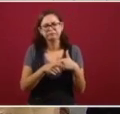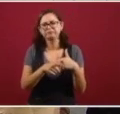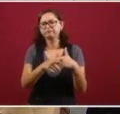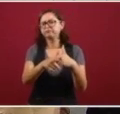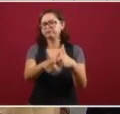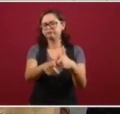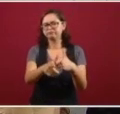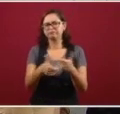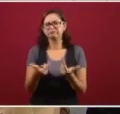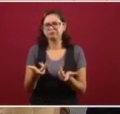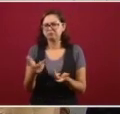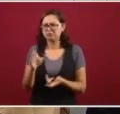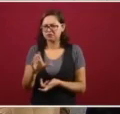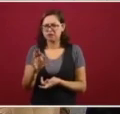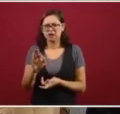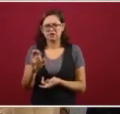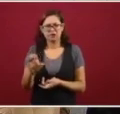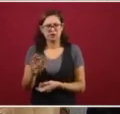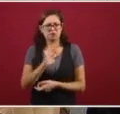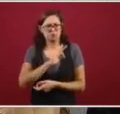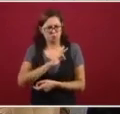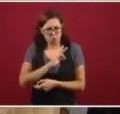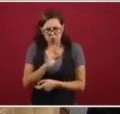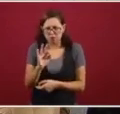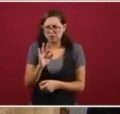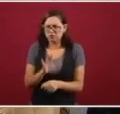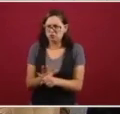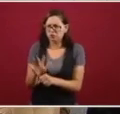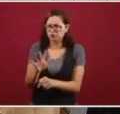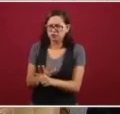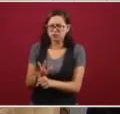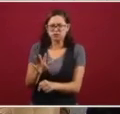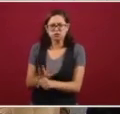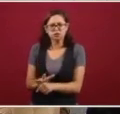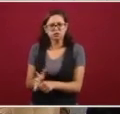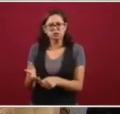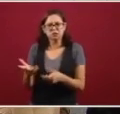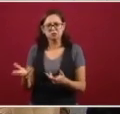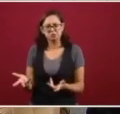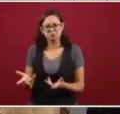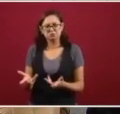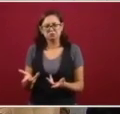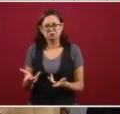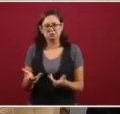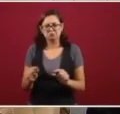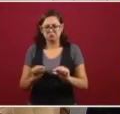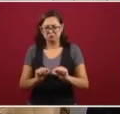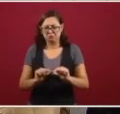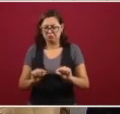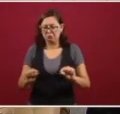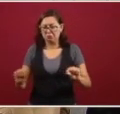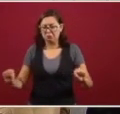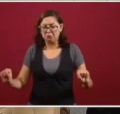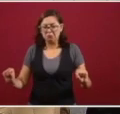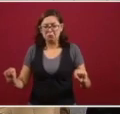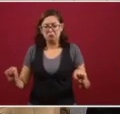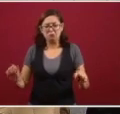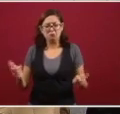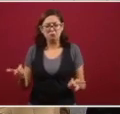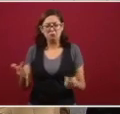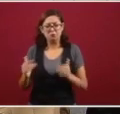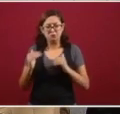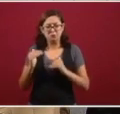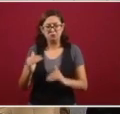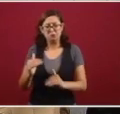de generación de Comisión Federal de Electricidad por encima de las reservas mínimas operativas.